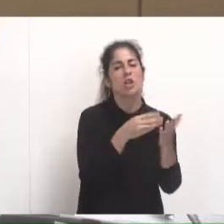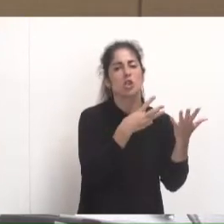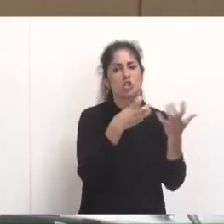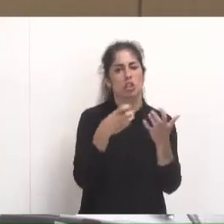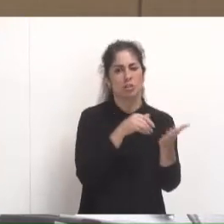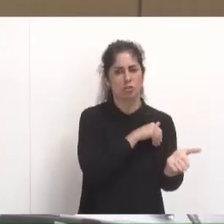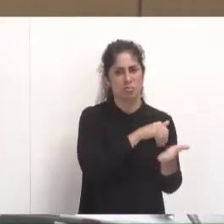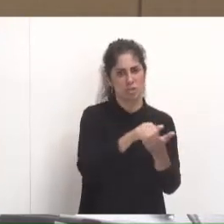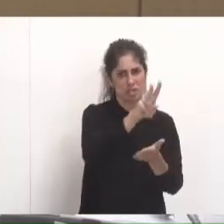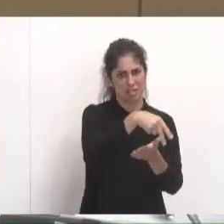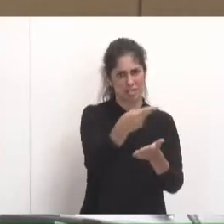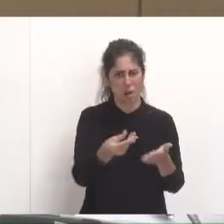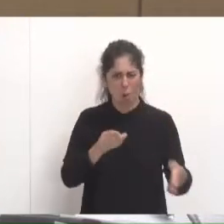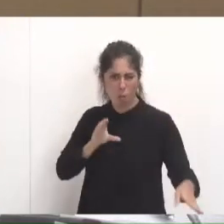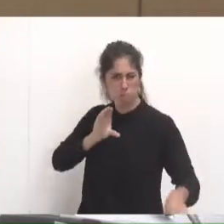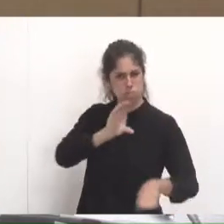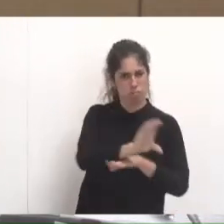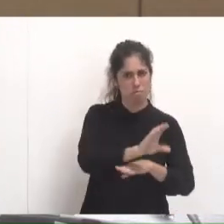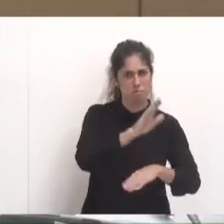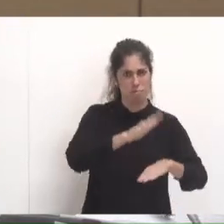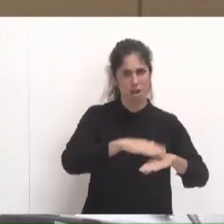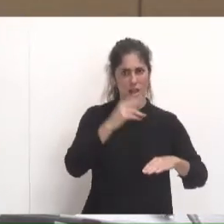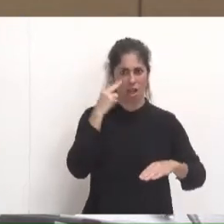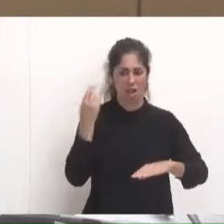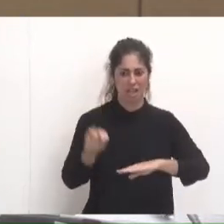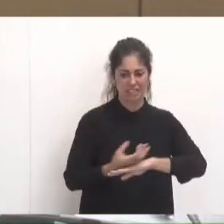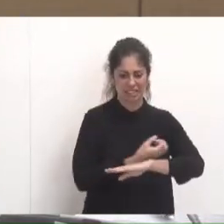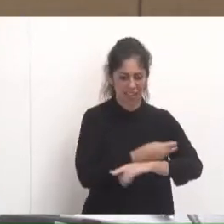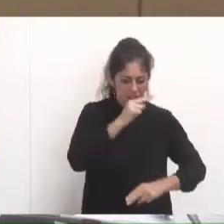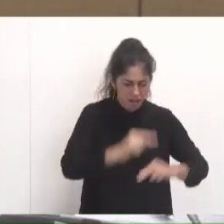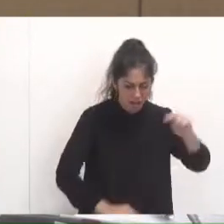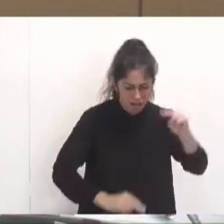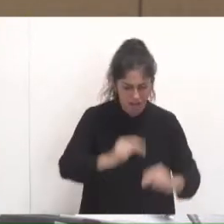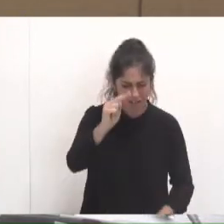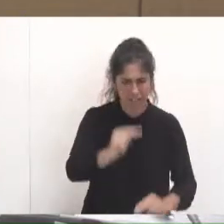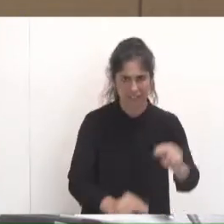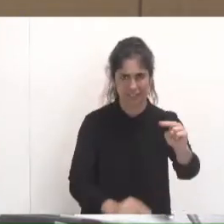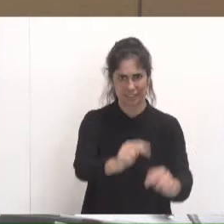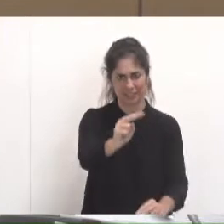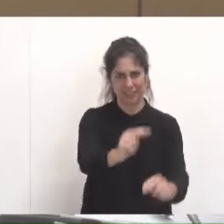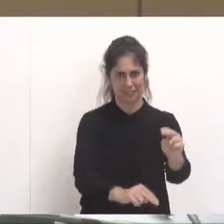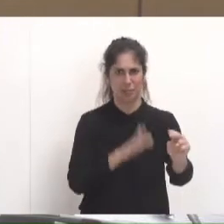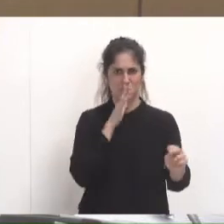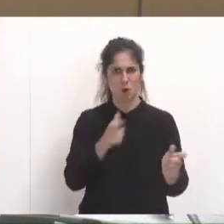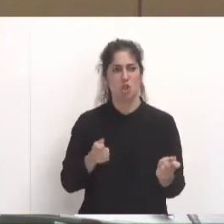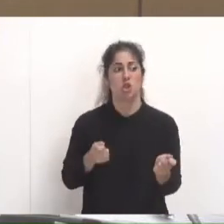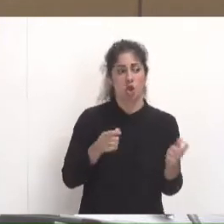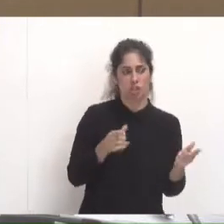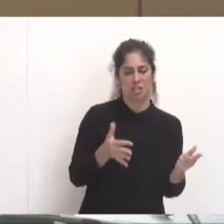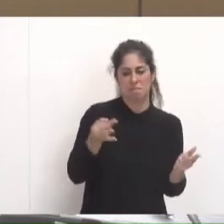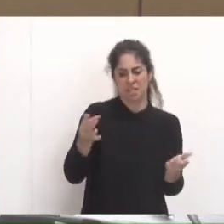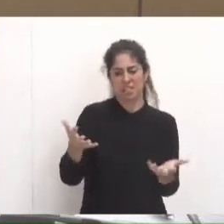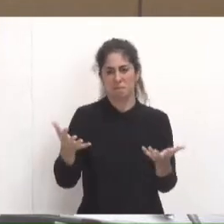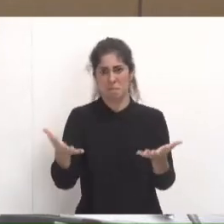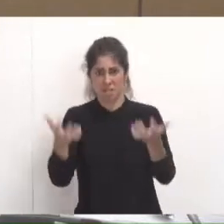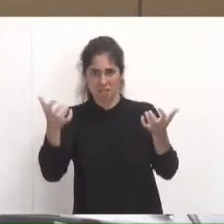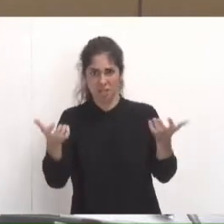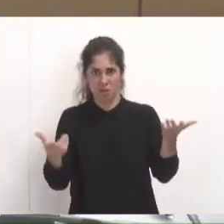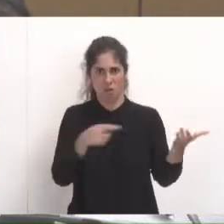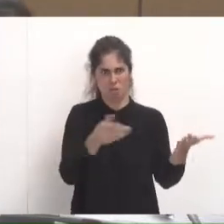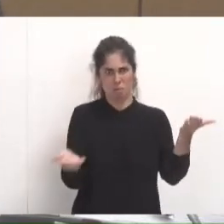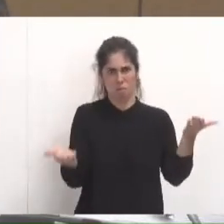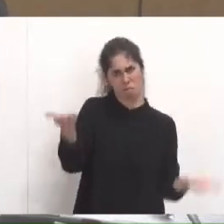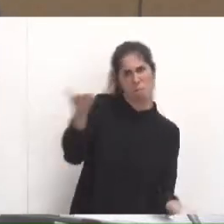para construir una infraestructura ferroviaria desde un punto de vista del coste-beneficio. Es decir, los